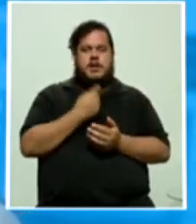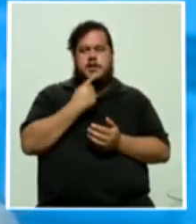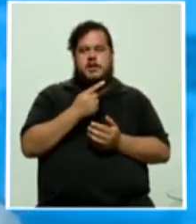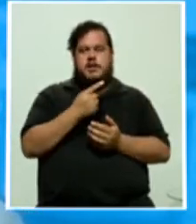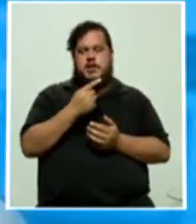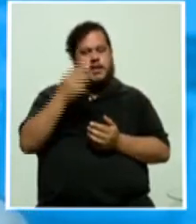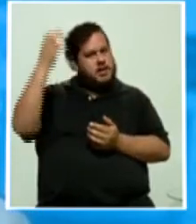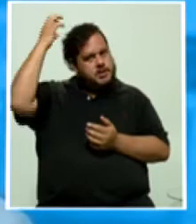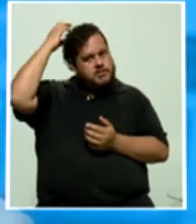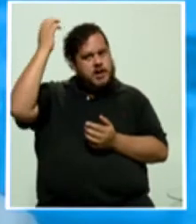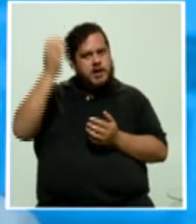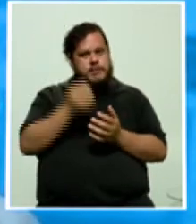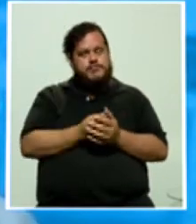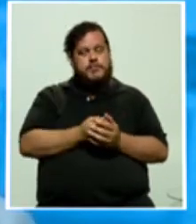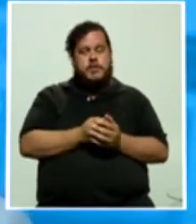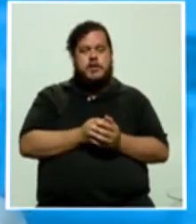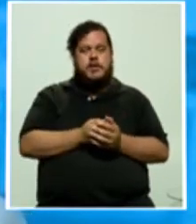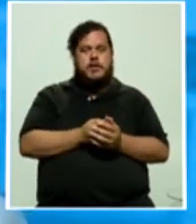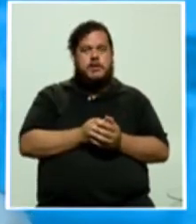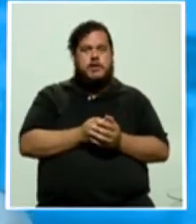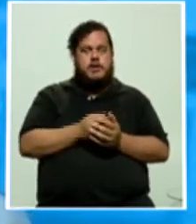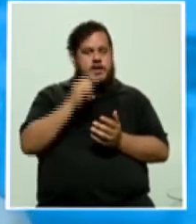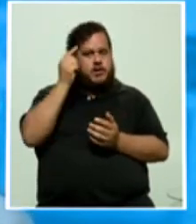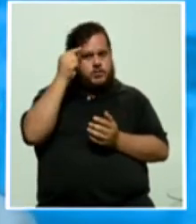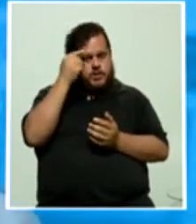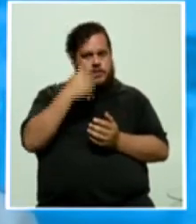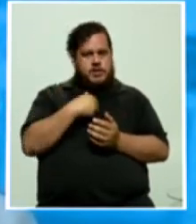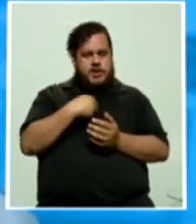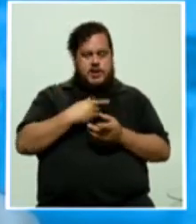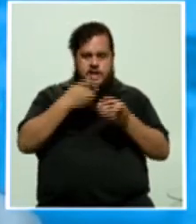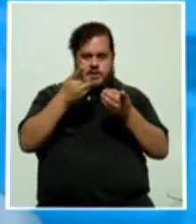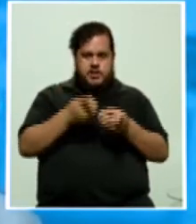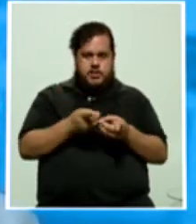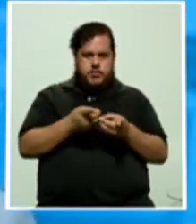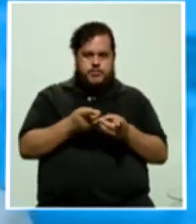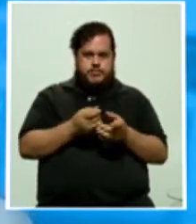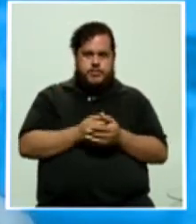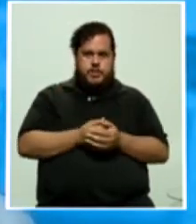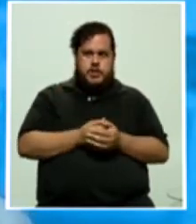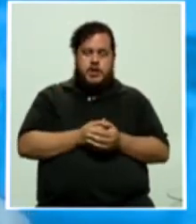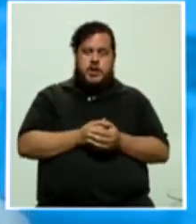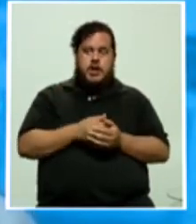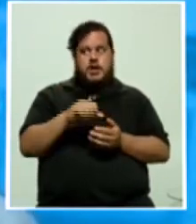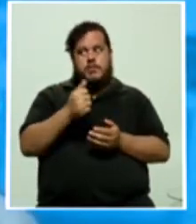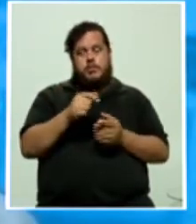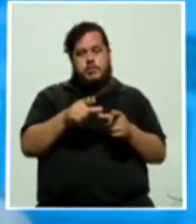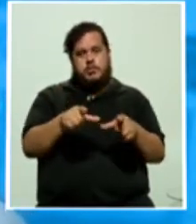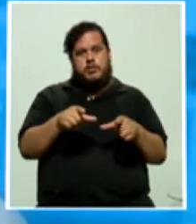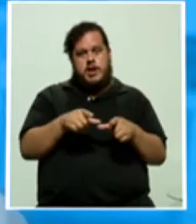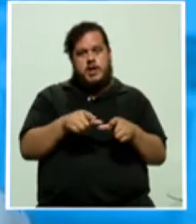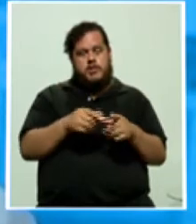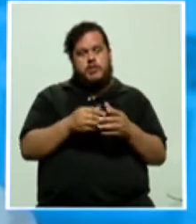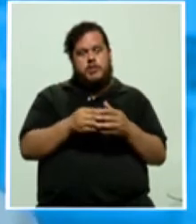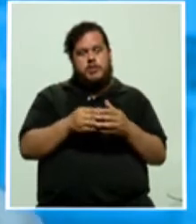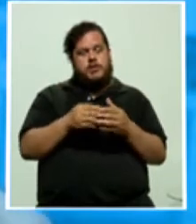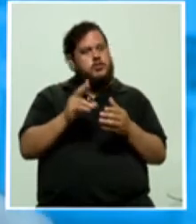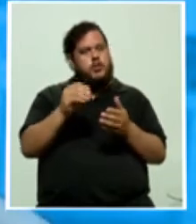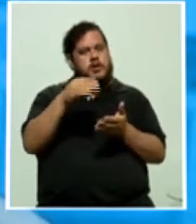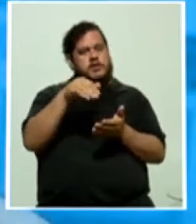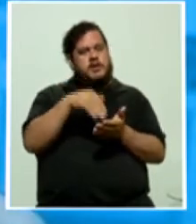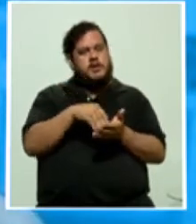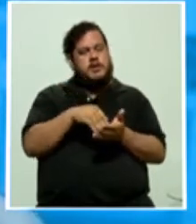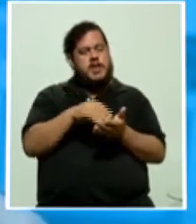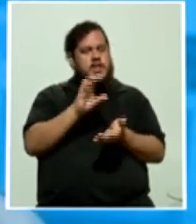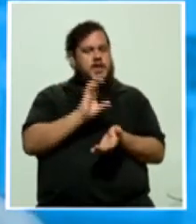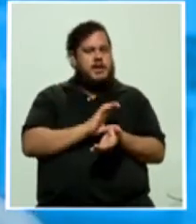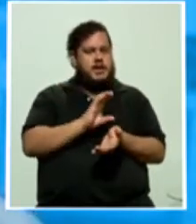es centralizada desde el gobierno, las decisiones y los criterios y la regulación, y por otro lado descentralizada en